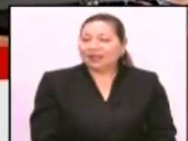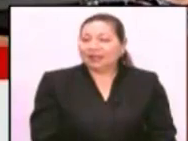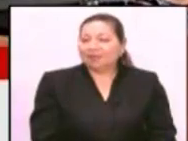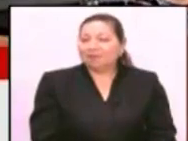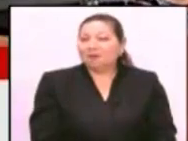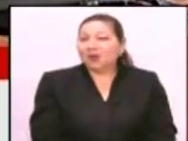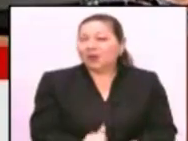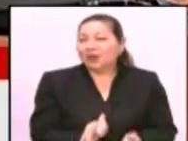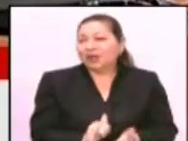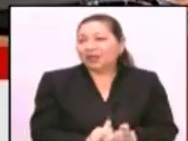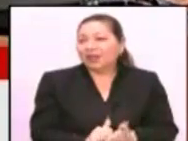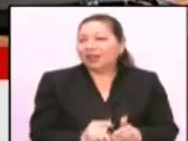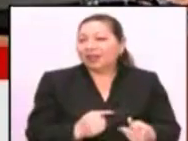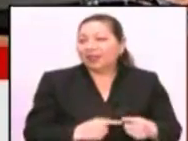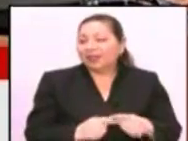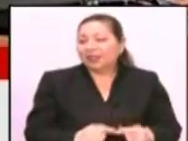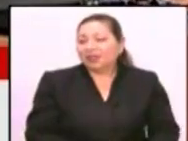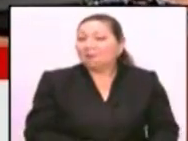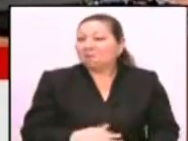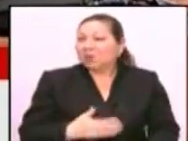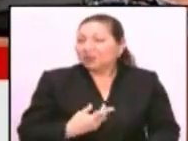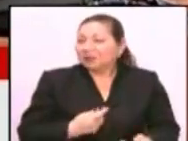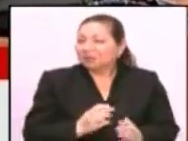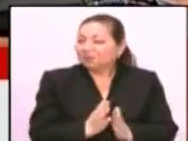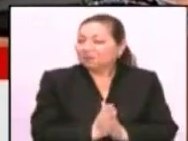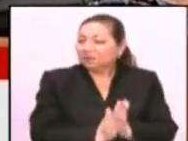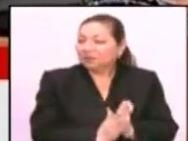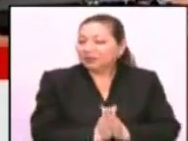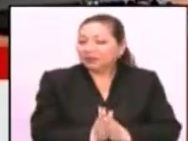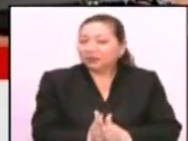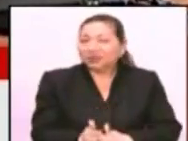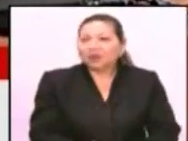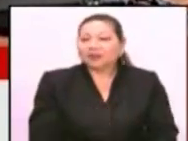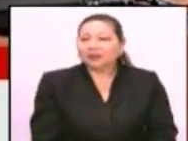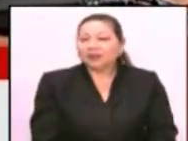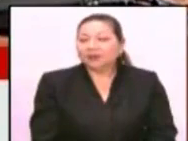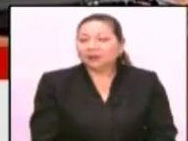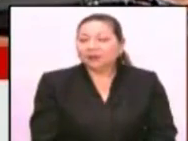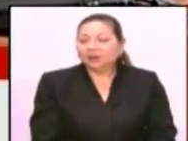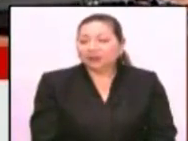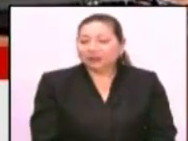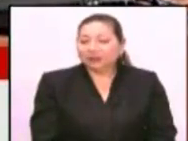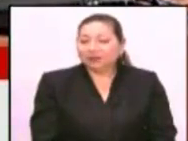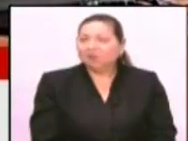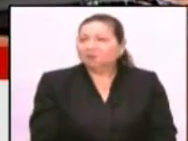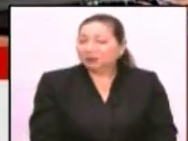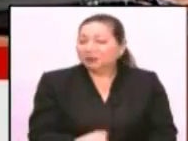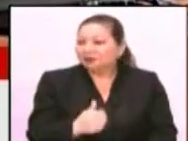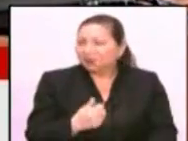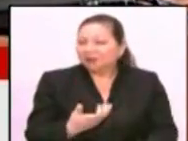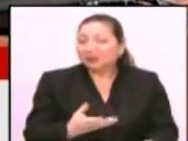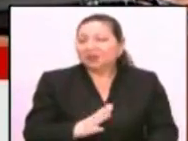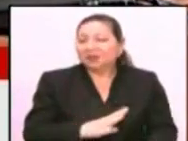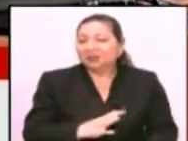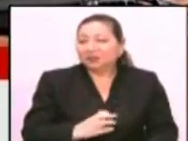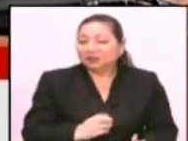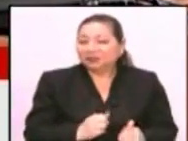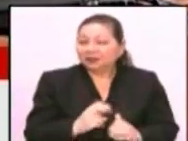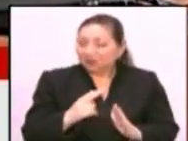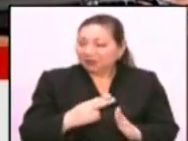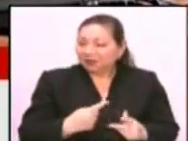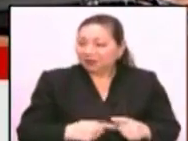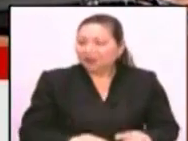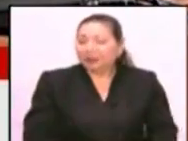Y por tanto, creemos de que se puede beneficiar no solamente la POPE, la población penitenciaria, la empresa privada, el Estado con la